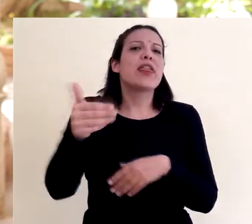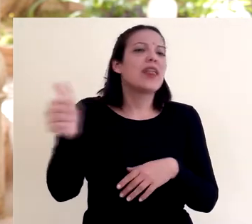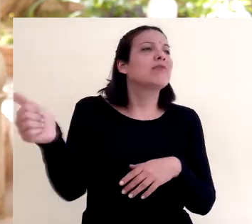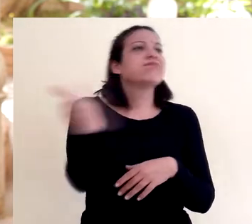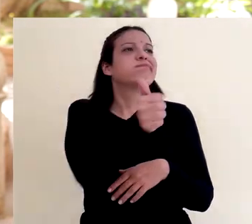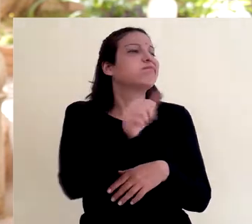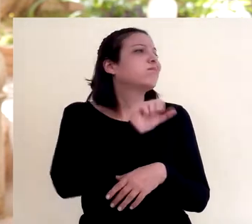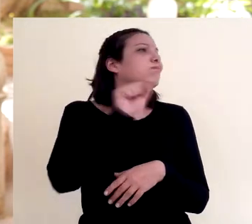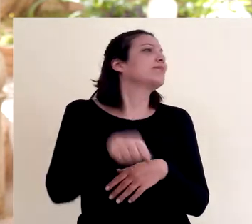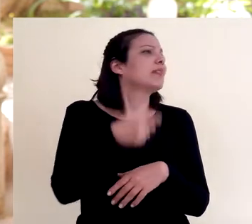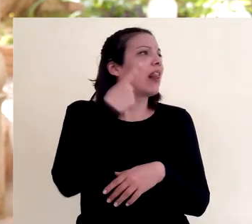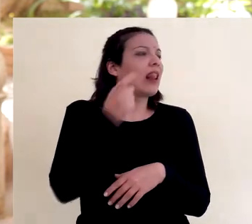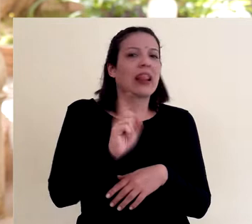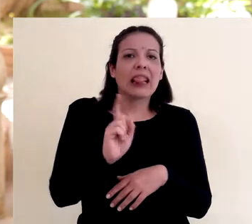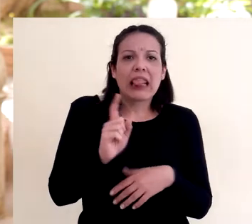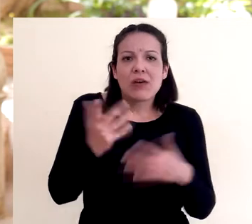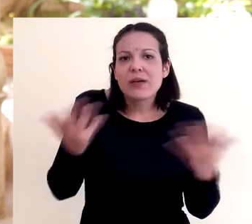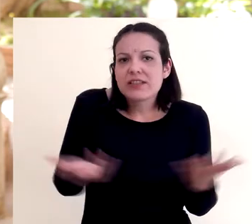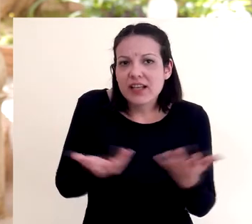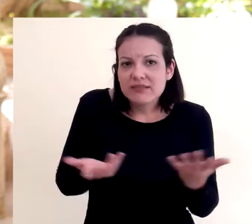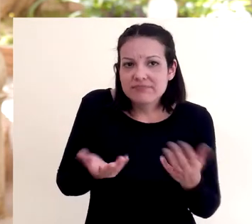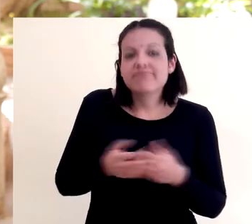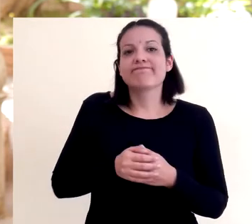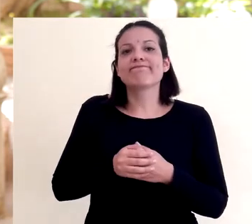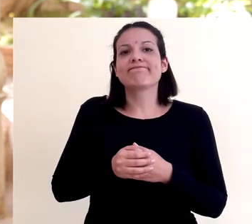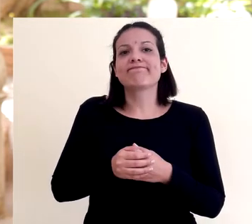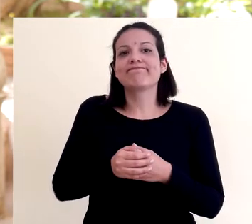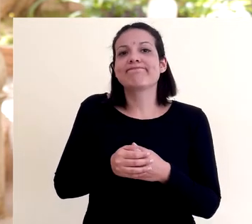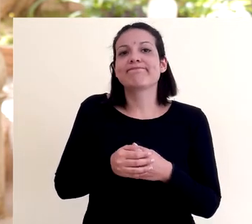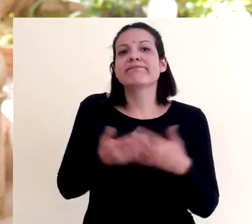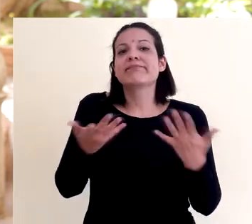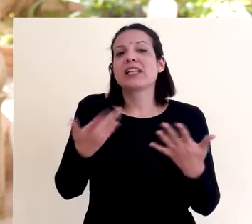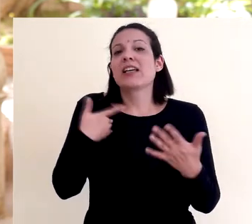dejó pasar y nadie se dio cuenta, no se dio cuenta.